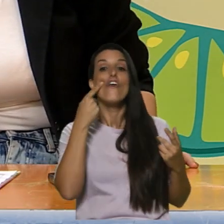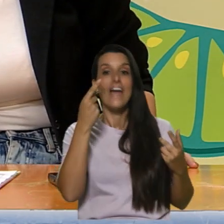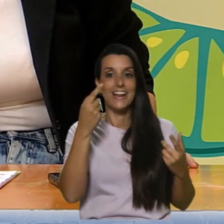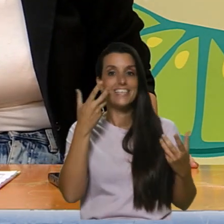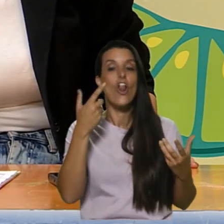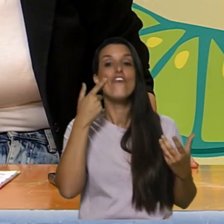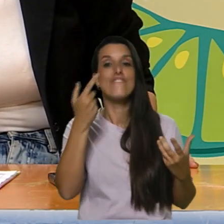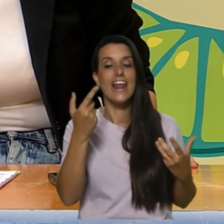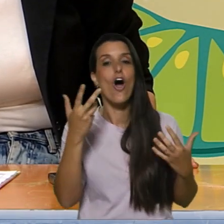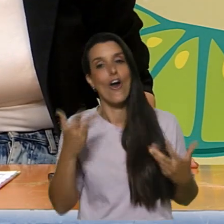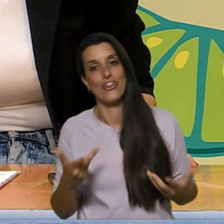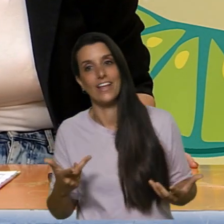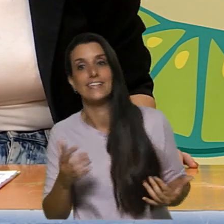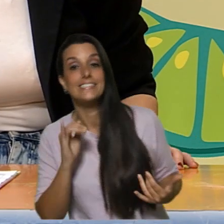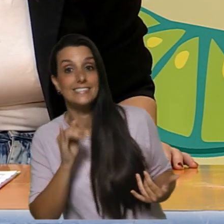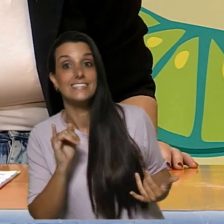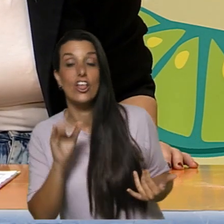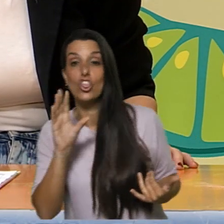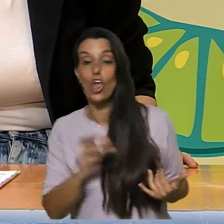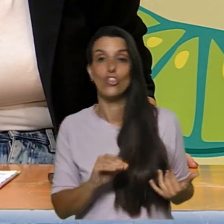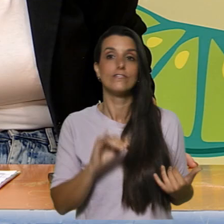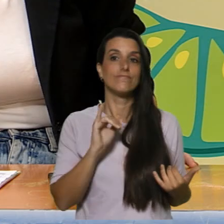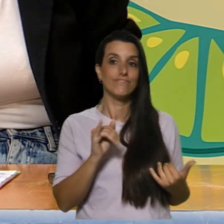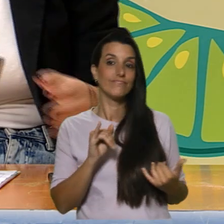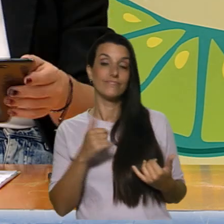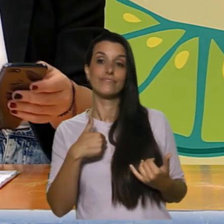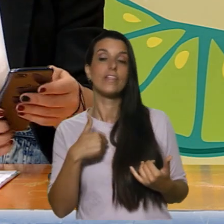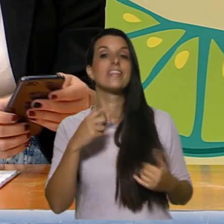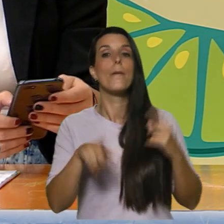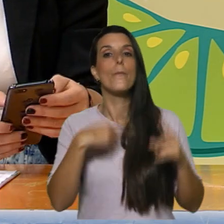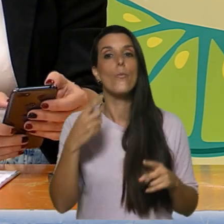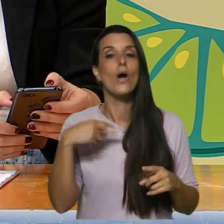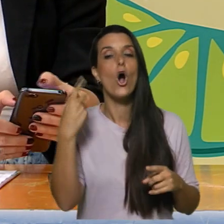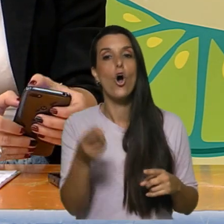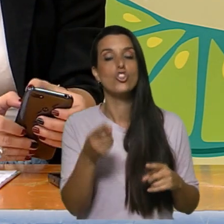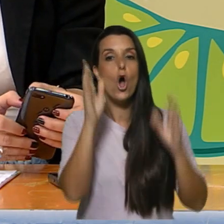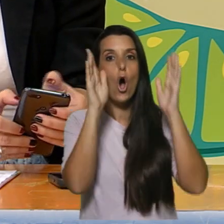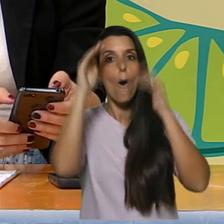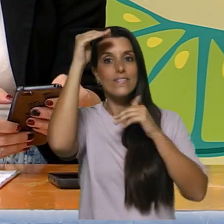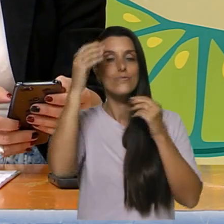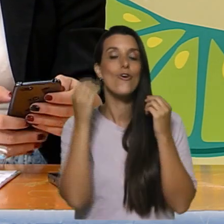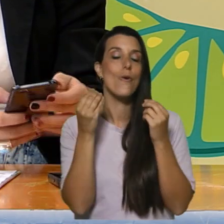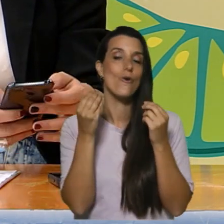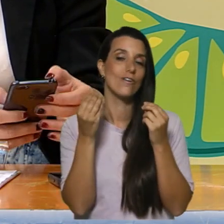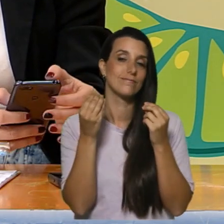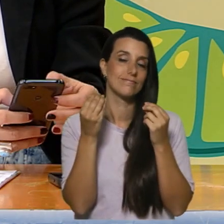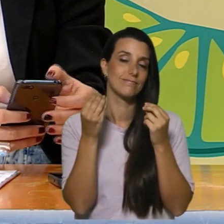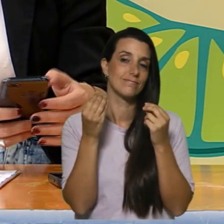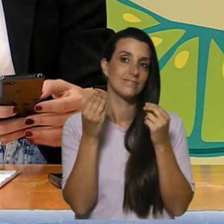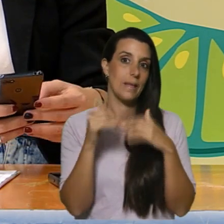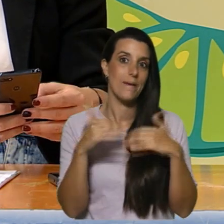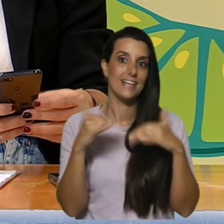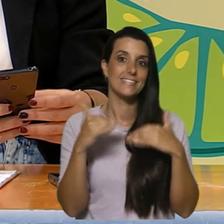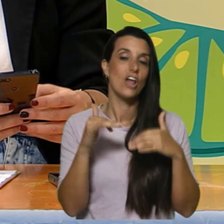Carol. El orden de los frasquitos. El orden de los frasquitos. Sí. Después está el otro obsesivo que hay, es una clase de